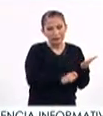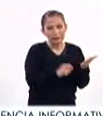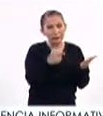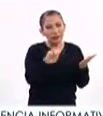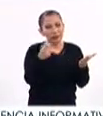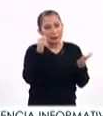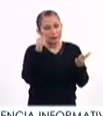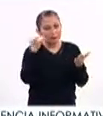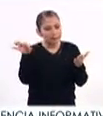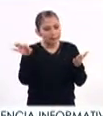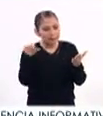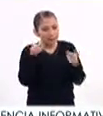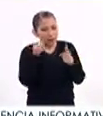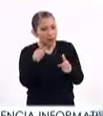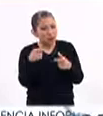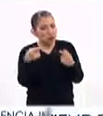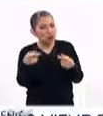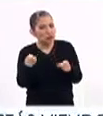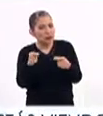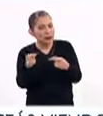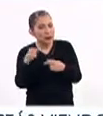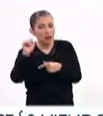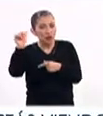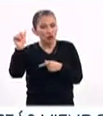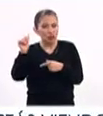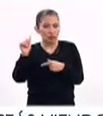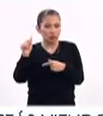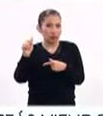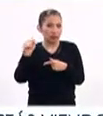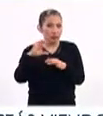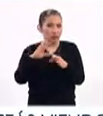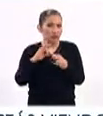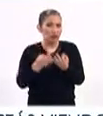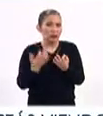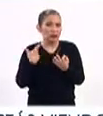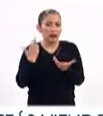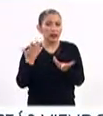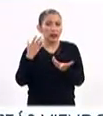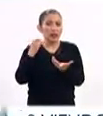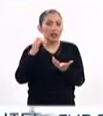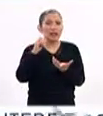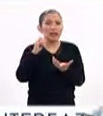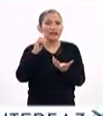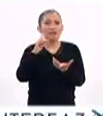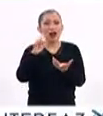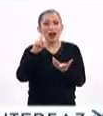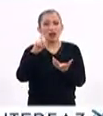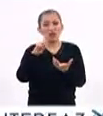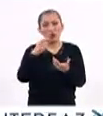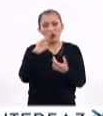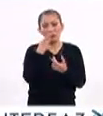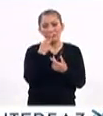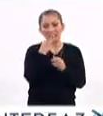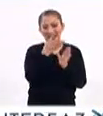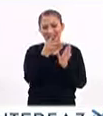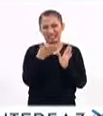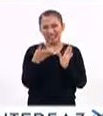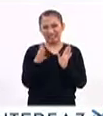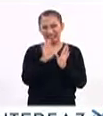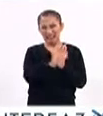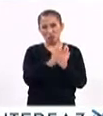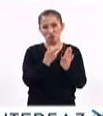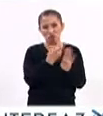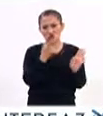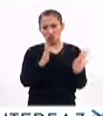ese centro musical, de otro modo, que es el lunfardo, que es una forma de hablar, digamos,